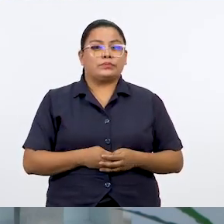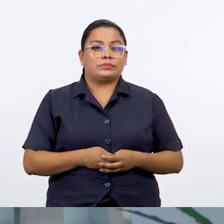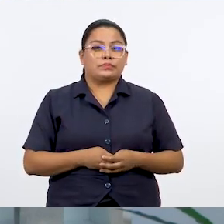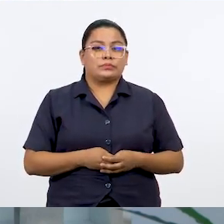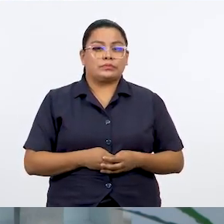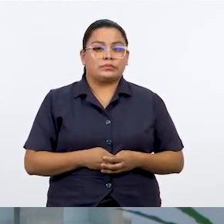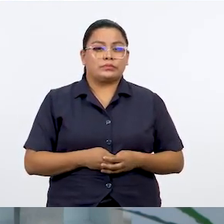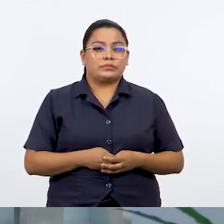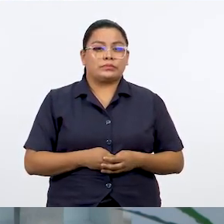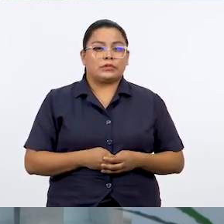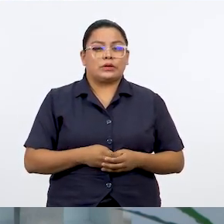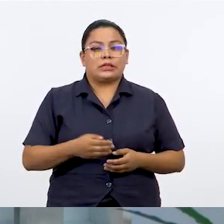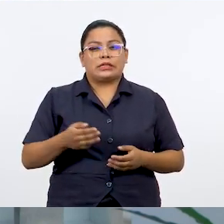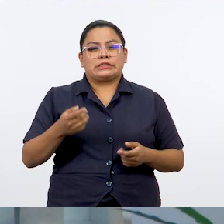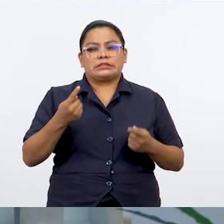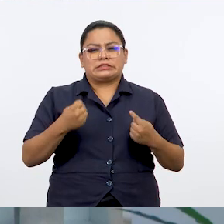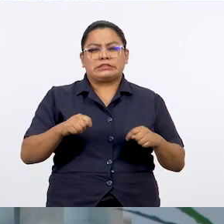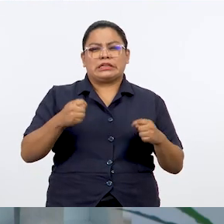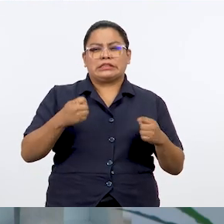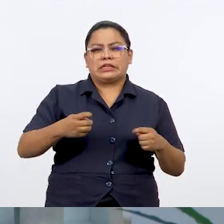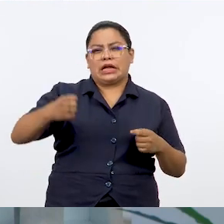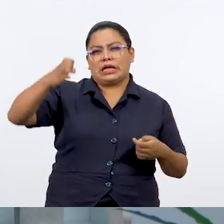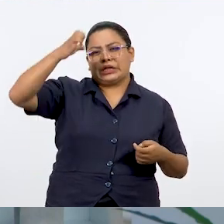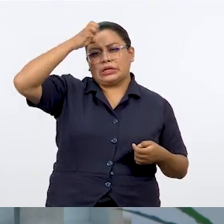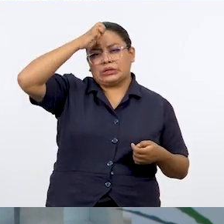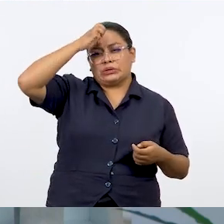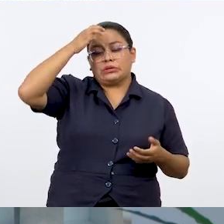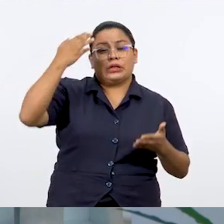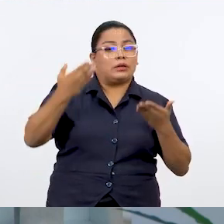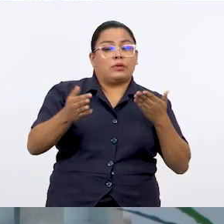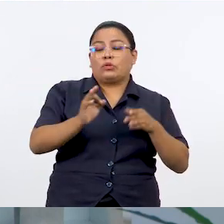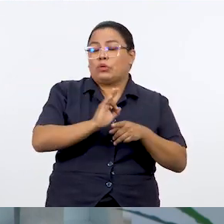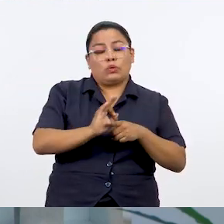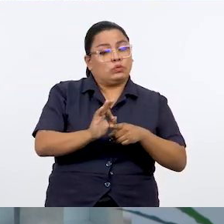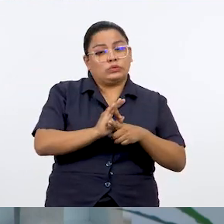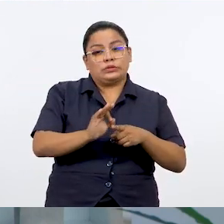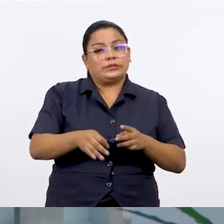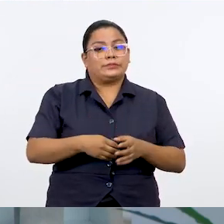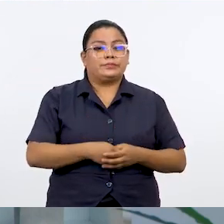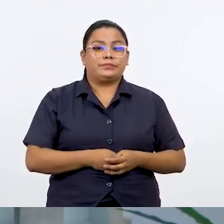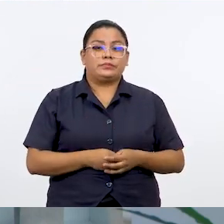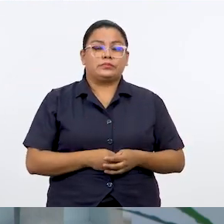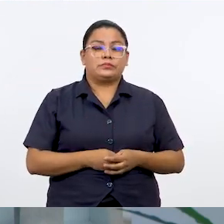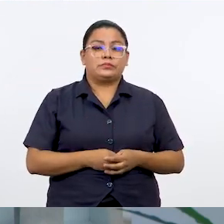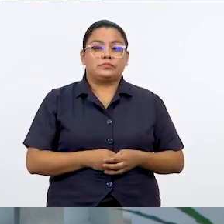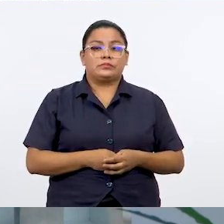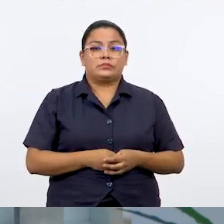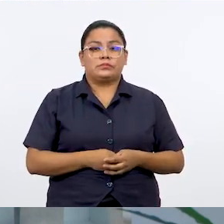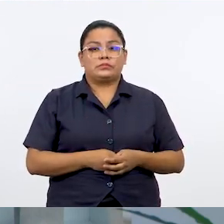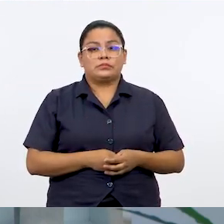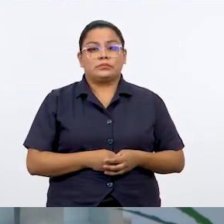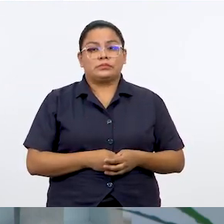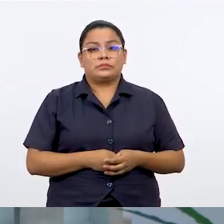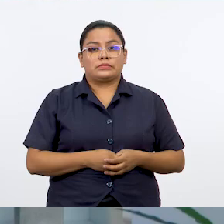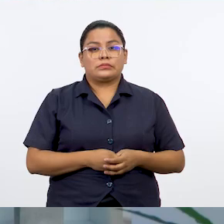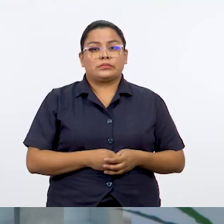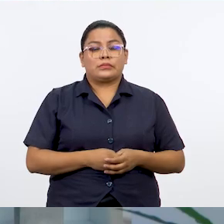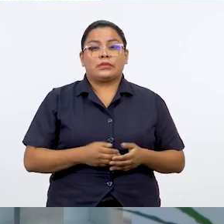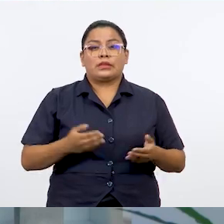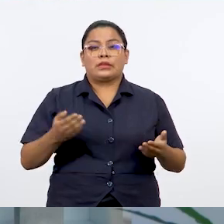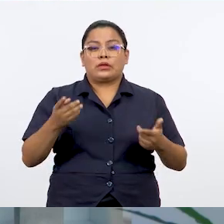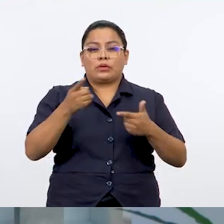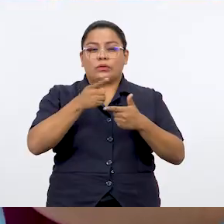como prueba y error, probando una longitud y de pronto eso no te va a funcionar, Alejandra. Entonces la división que debemos de realizar